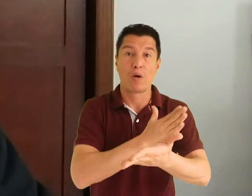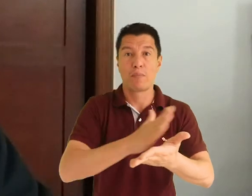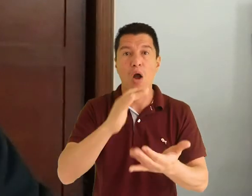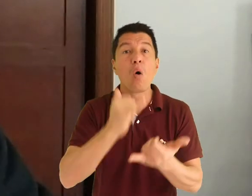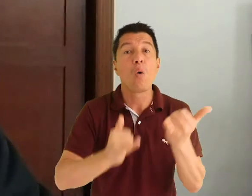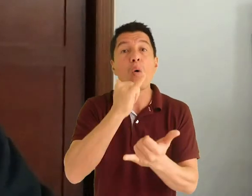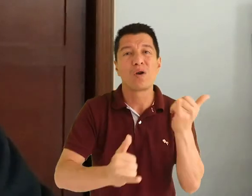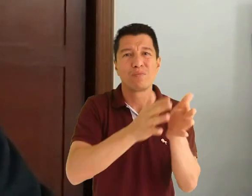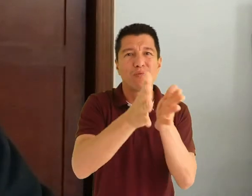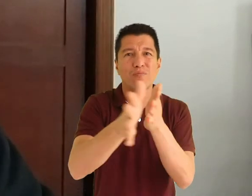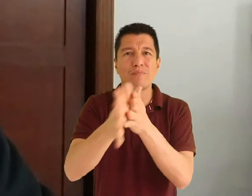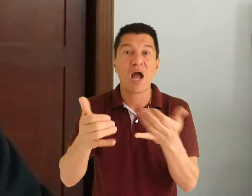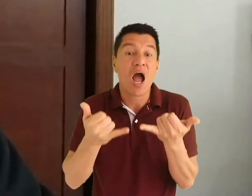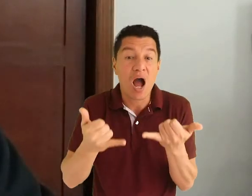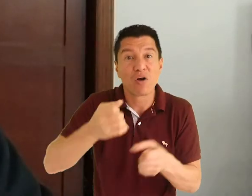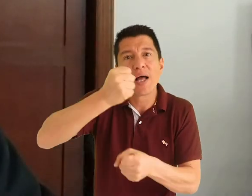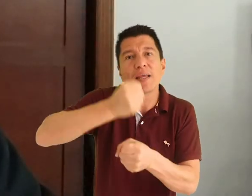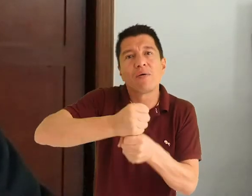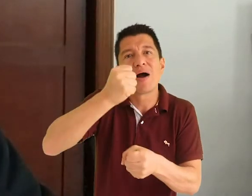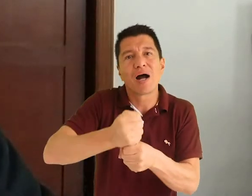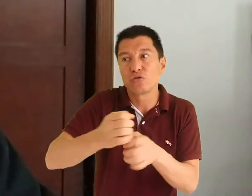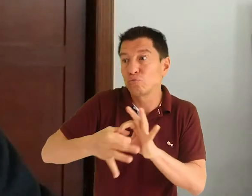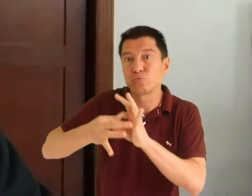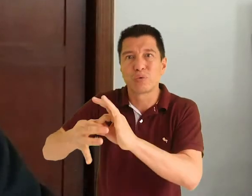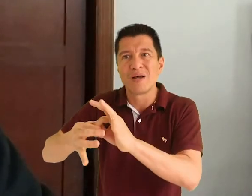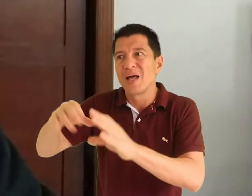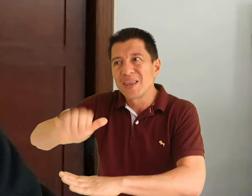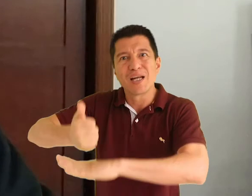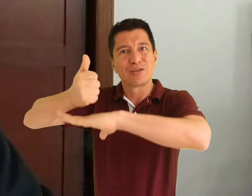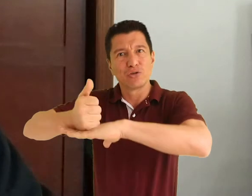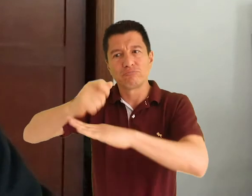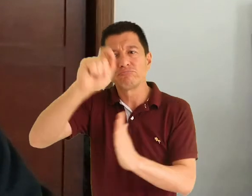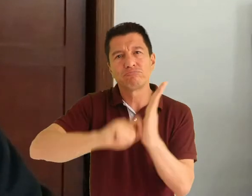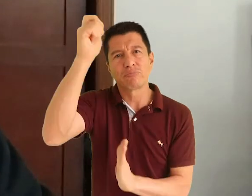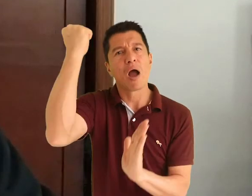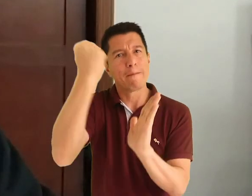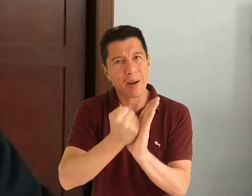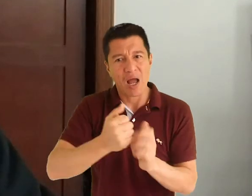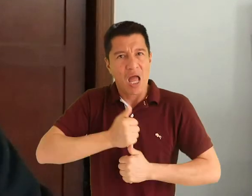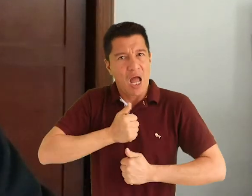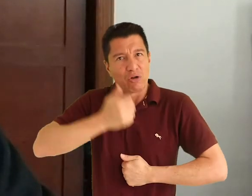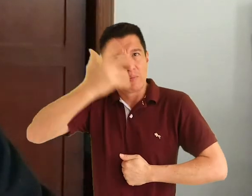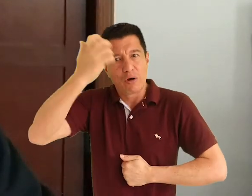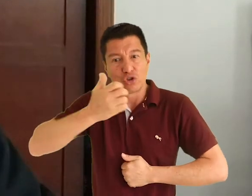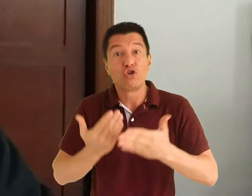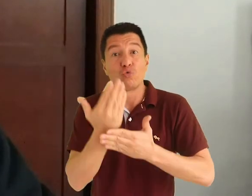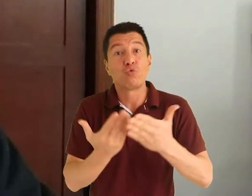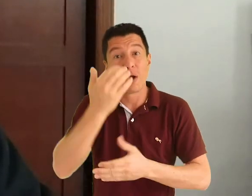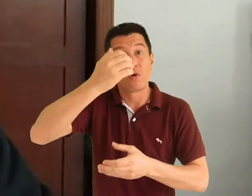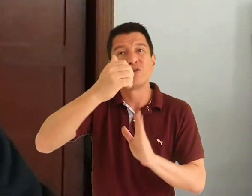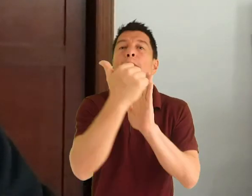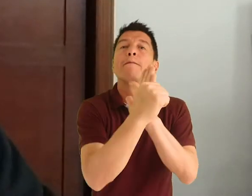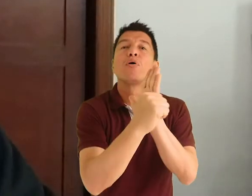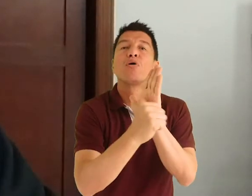finalmente quiero contarles que estamos trabajando ya desde la Dirección de Acreditación y